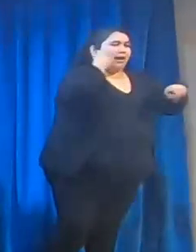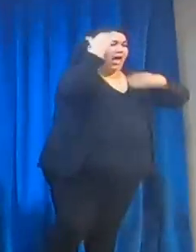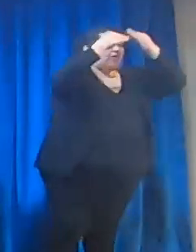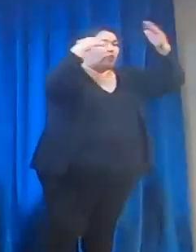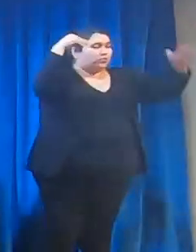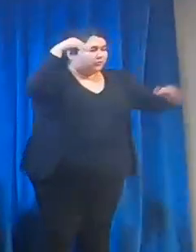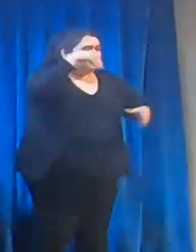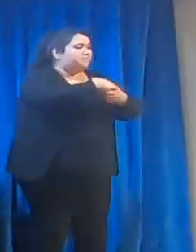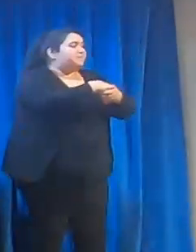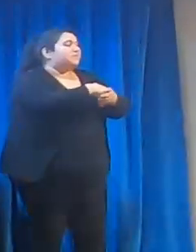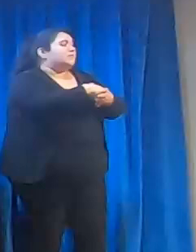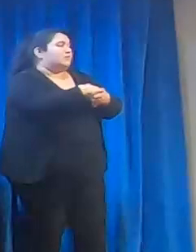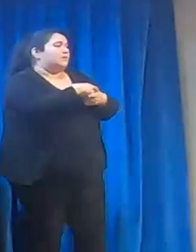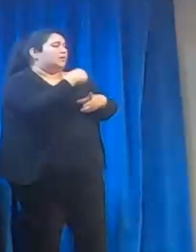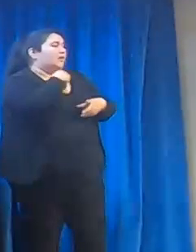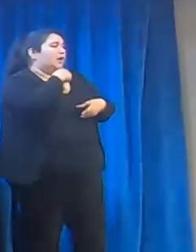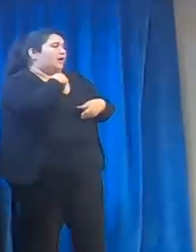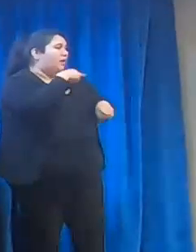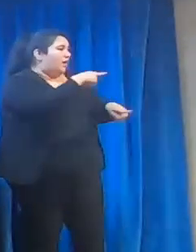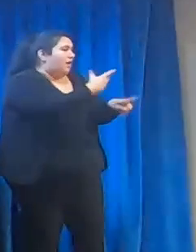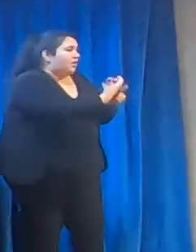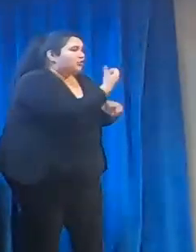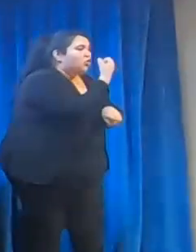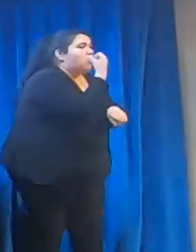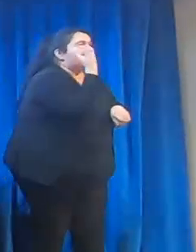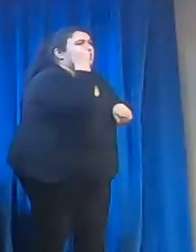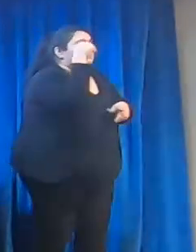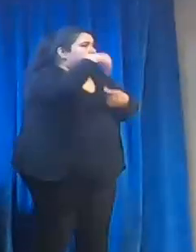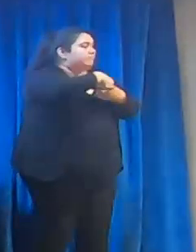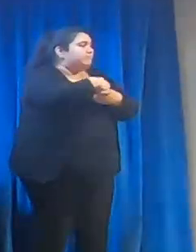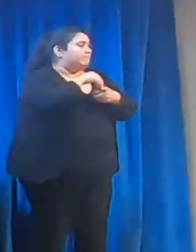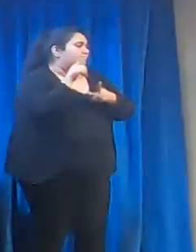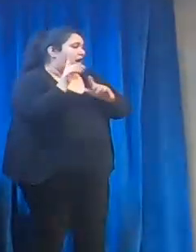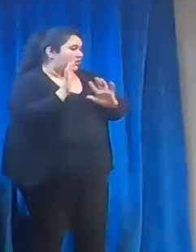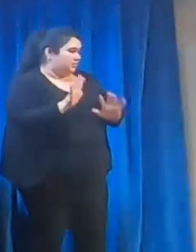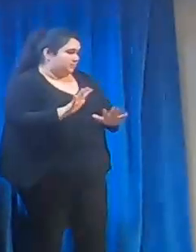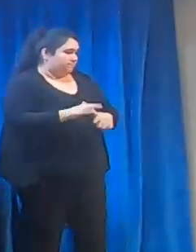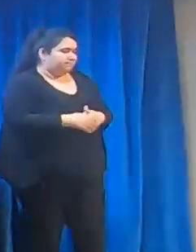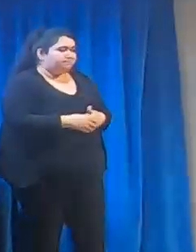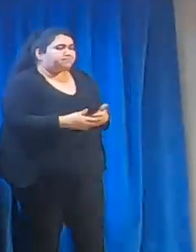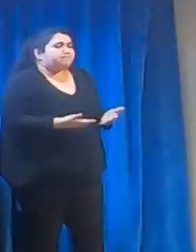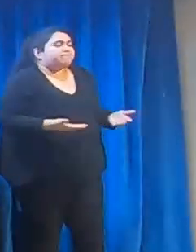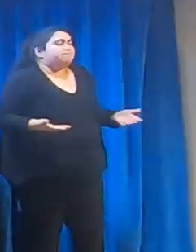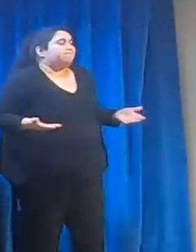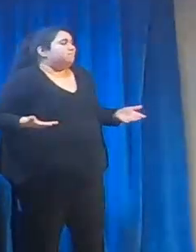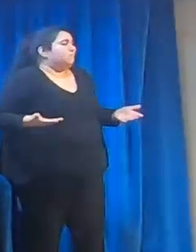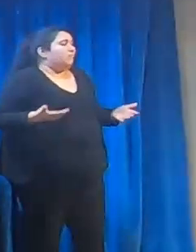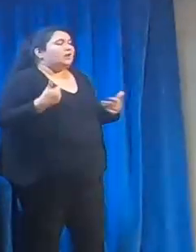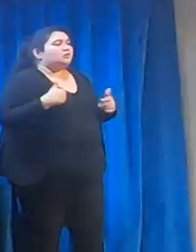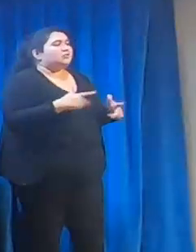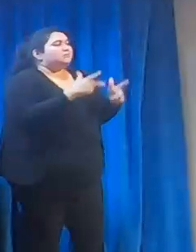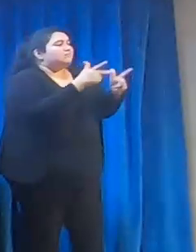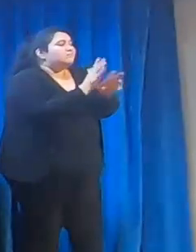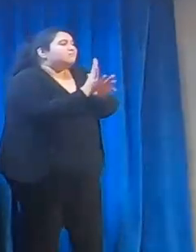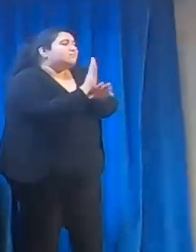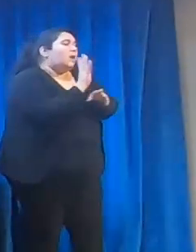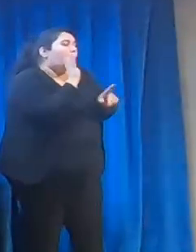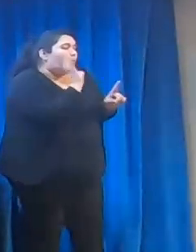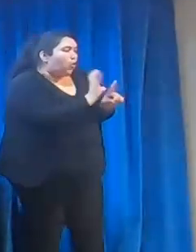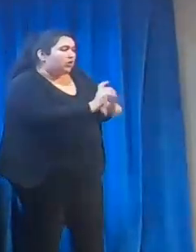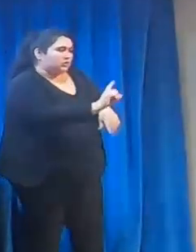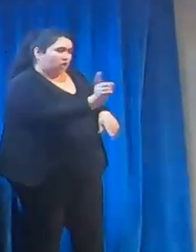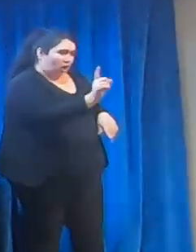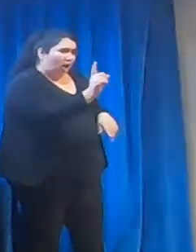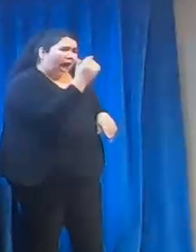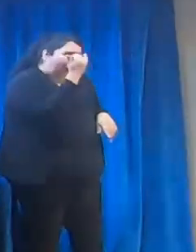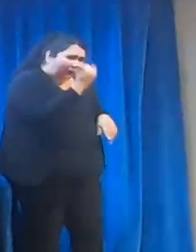que le ponen una intención a lo que hacen los chicos que no están. De todas maneras, no es que con esto no hablo de bullying. El bullying